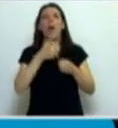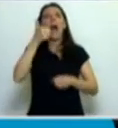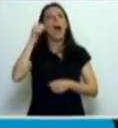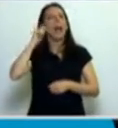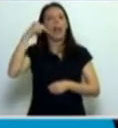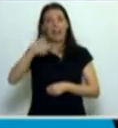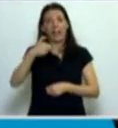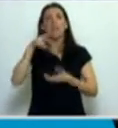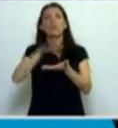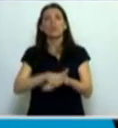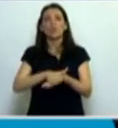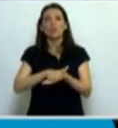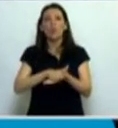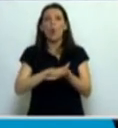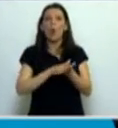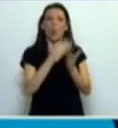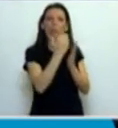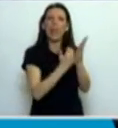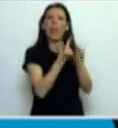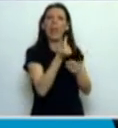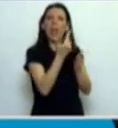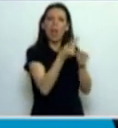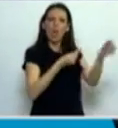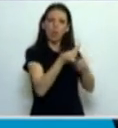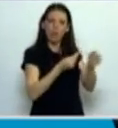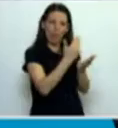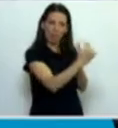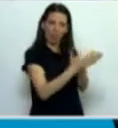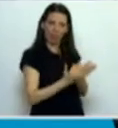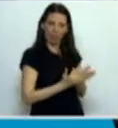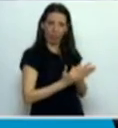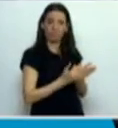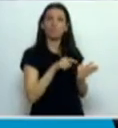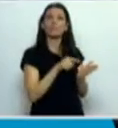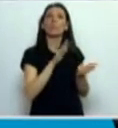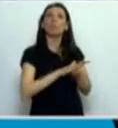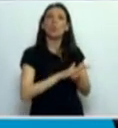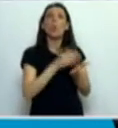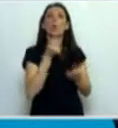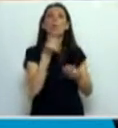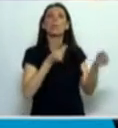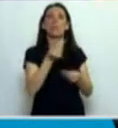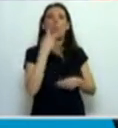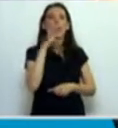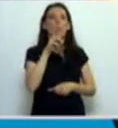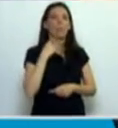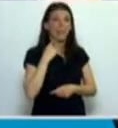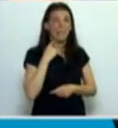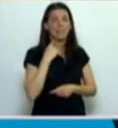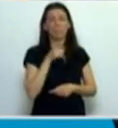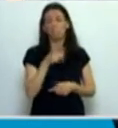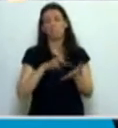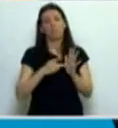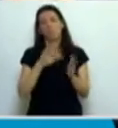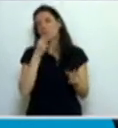AGN, sobre los estados contables, en este caso del presupuesto 2013. No significa nada porque